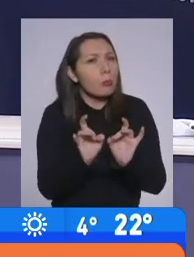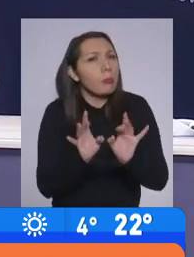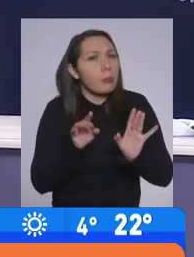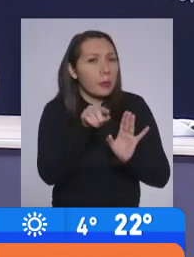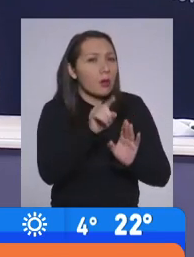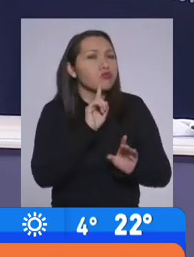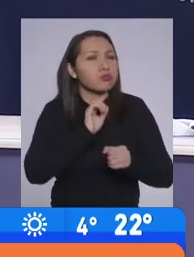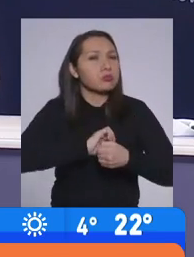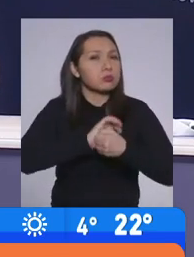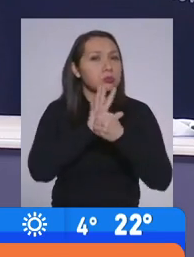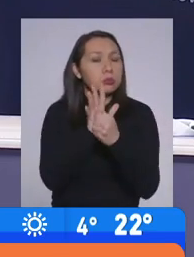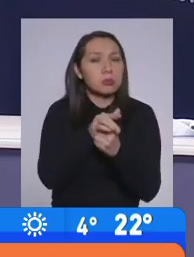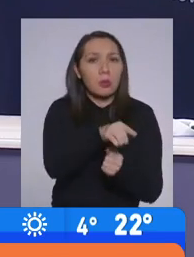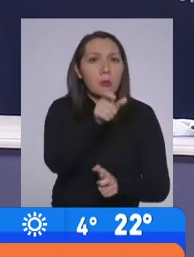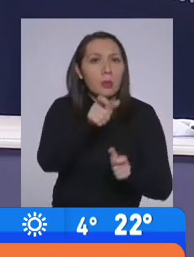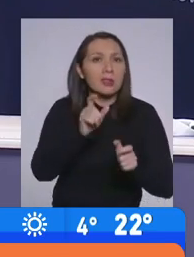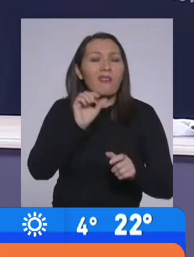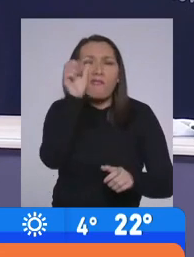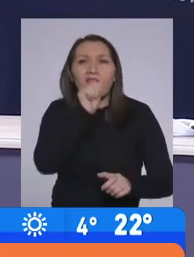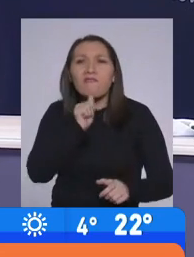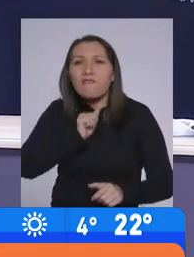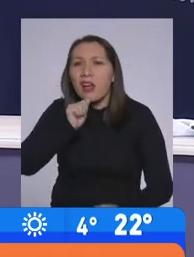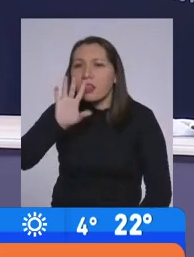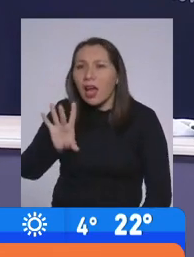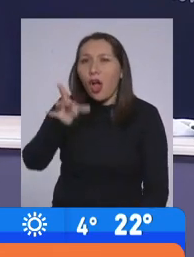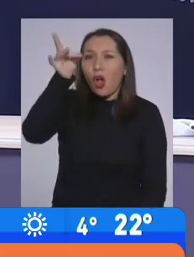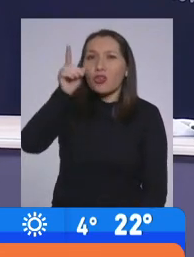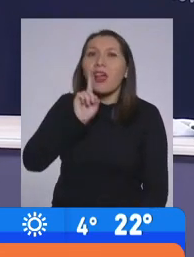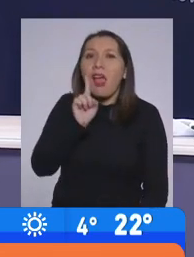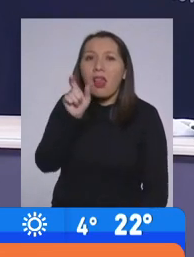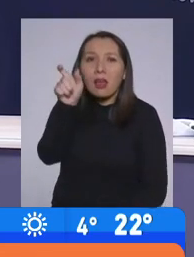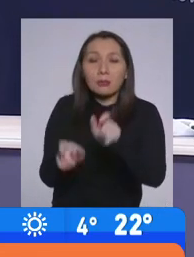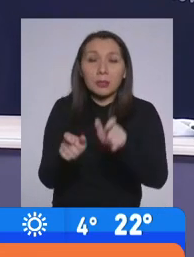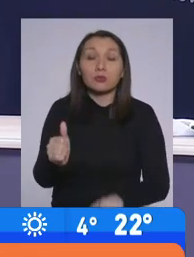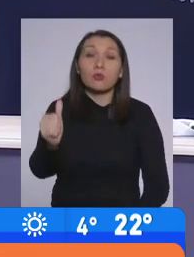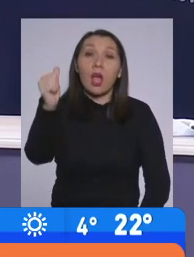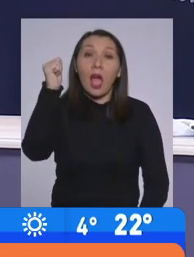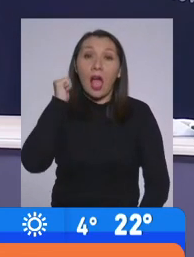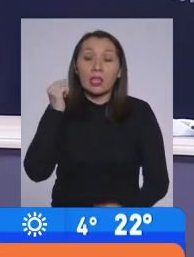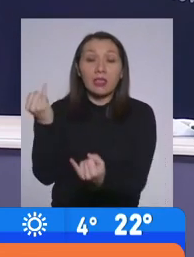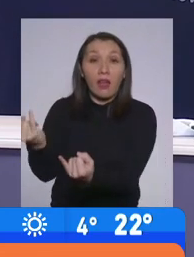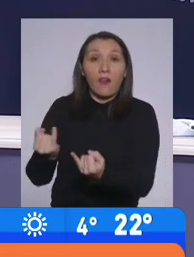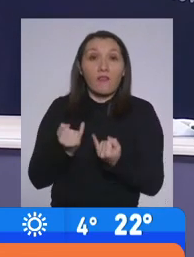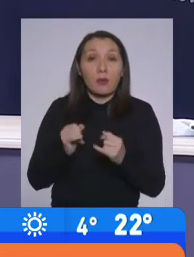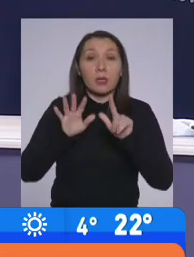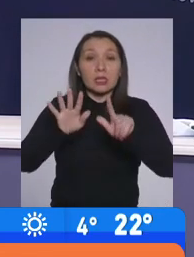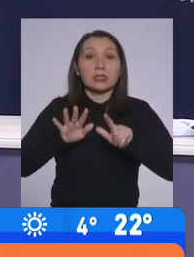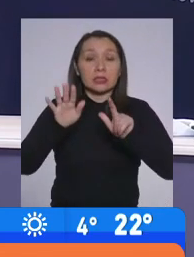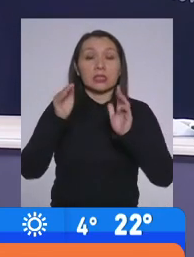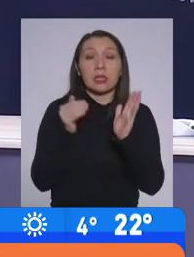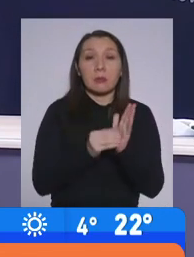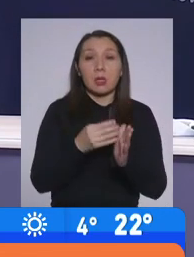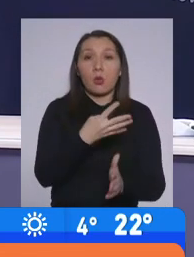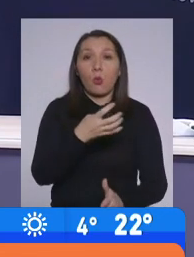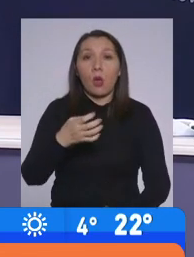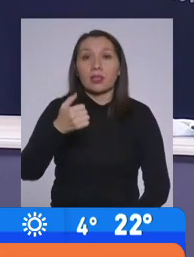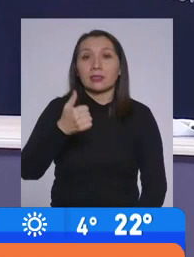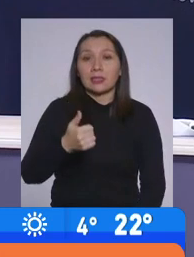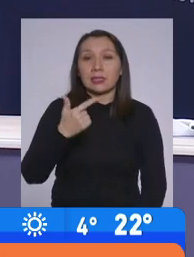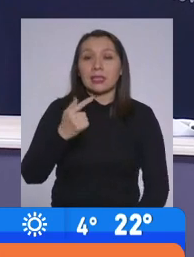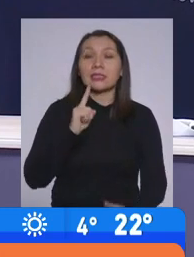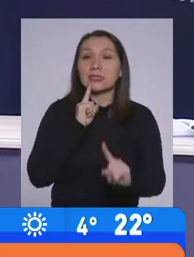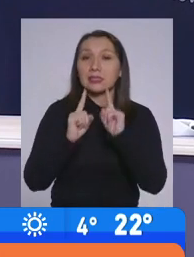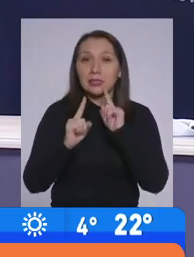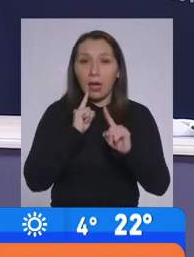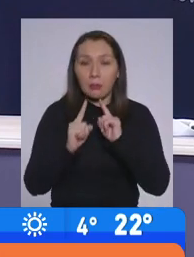tener kobe 19 y no las estamos encontrando en el día de ayer se informaron 17 mil 467